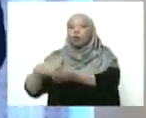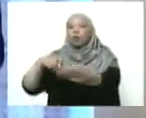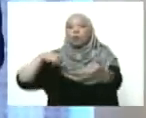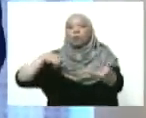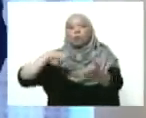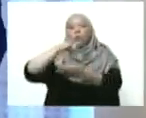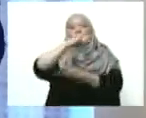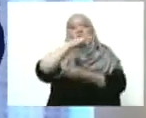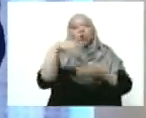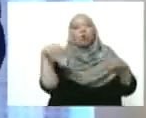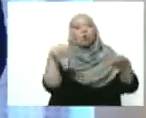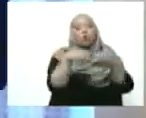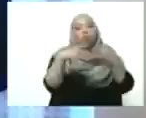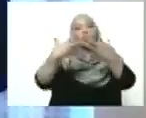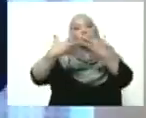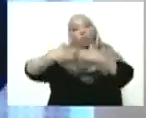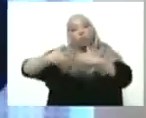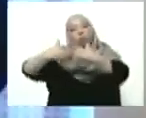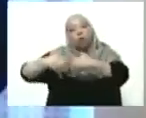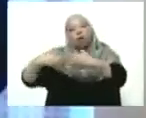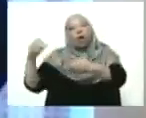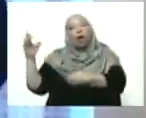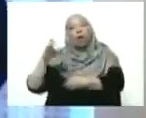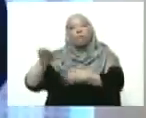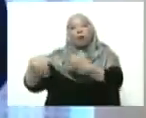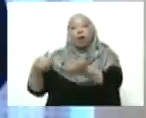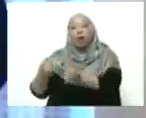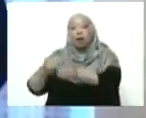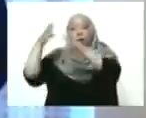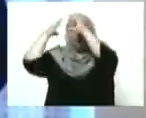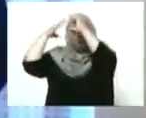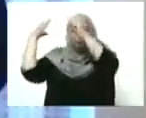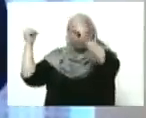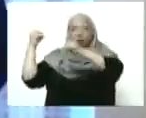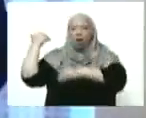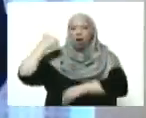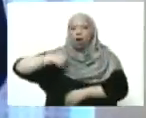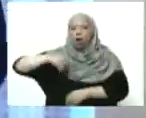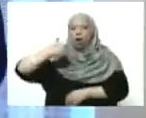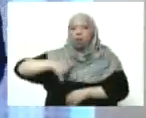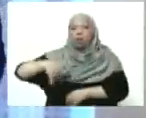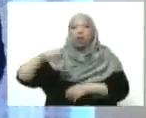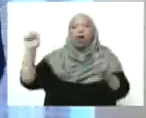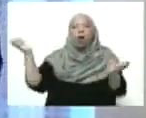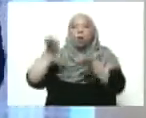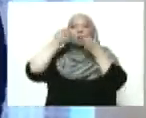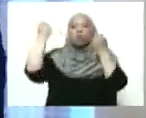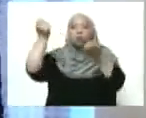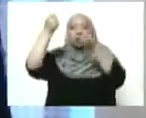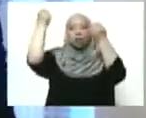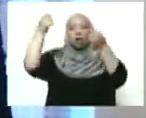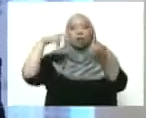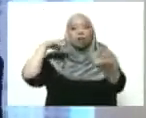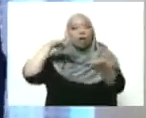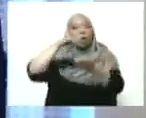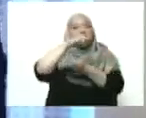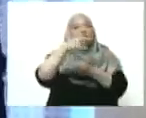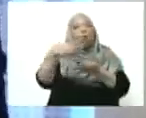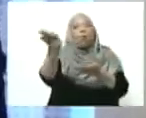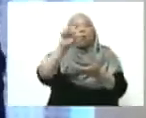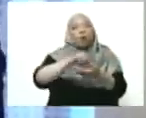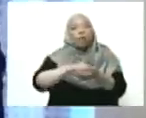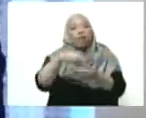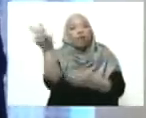y Entrasur se dirigen a la Embajada de Argentina como protesta para la devolución de nuestro avión y la liberación de la tripulación. Vamos a ver lo que ocurre.